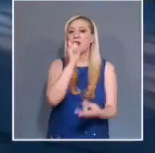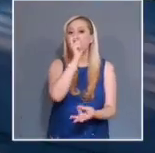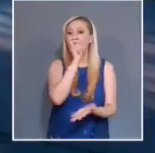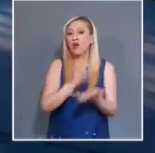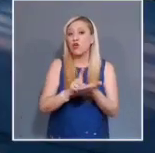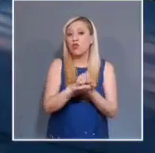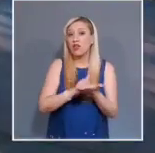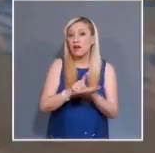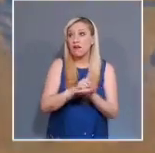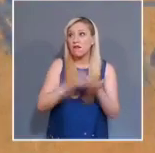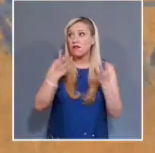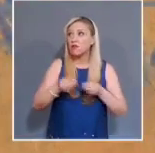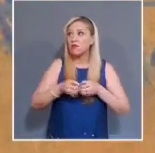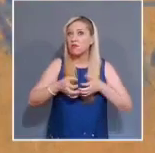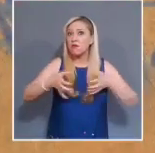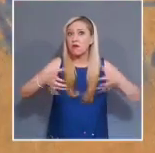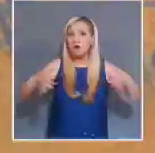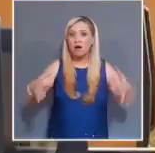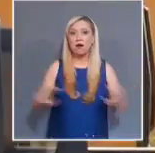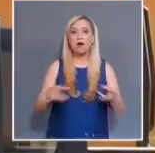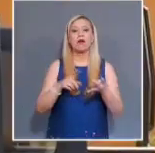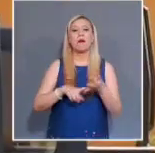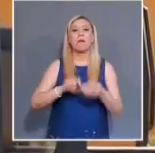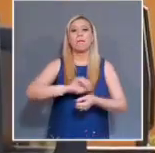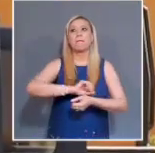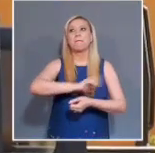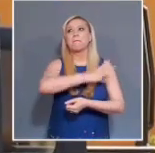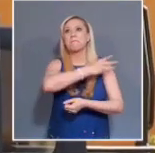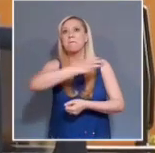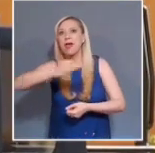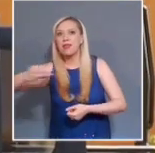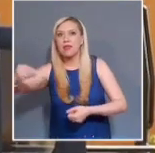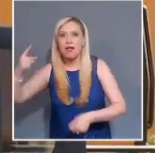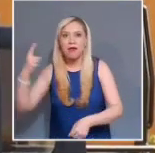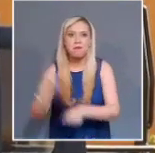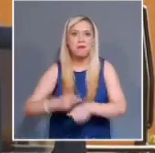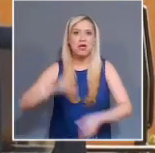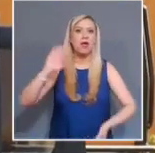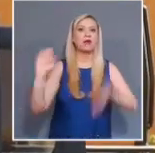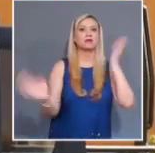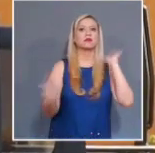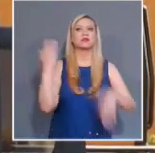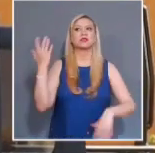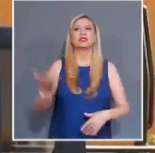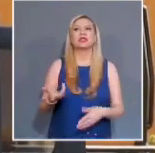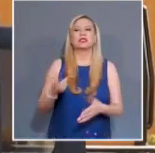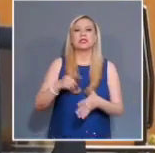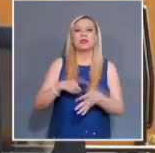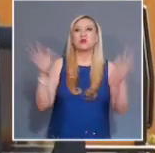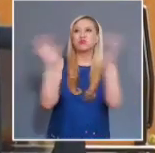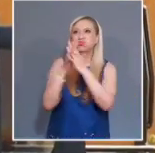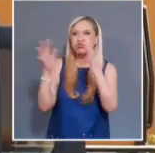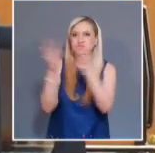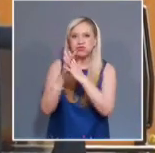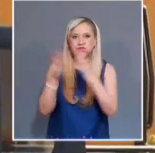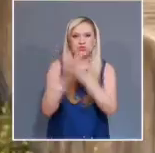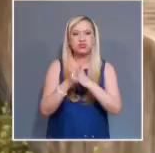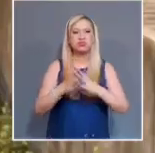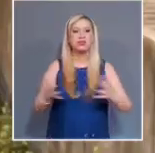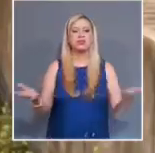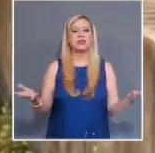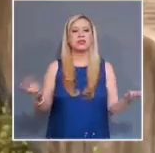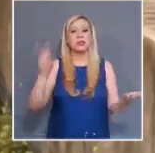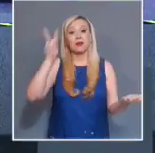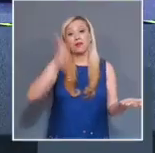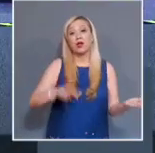conflictos geopolíticos representan graves amenazas que hoy por hoy mantienen a la humanidad en